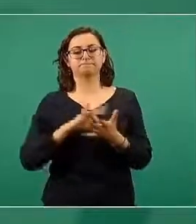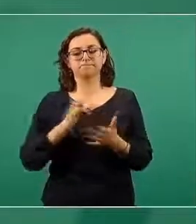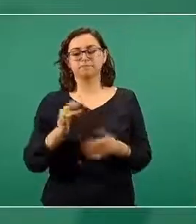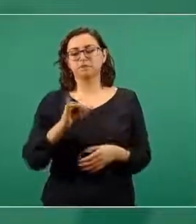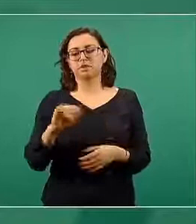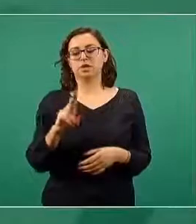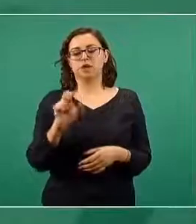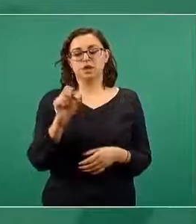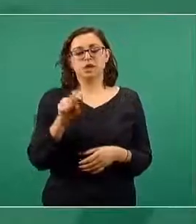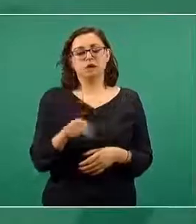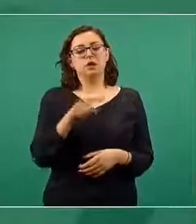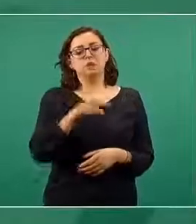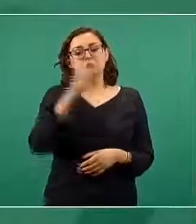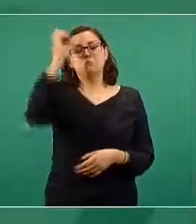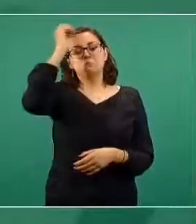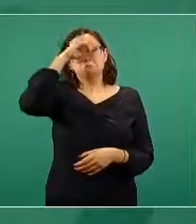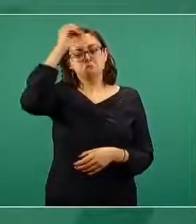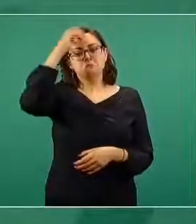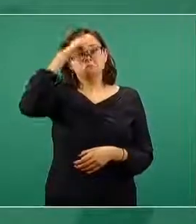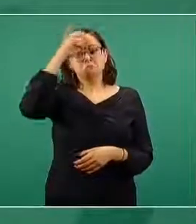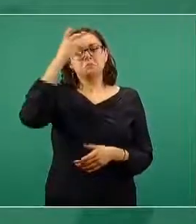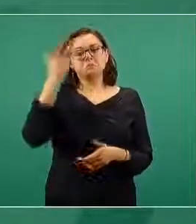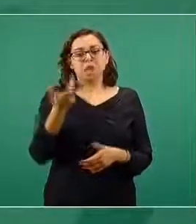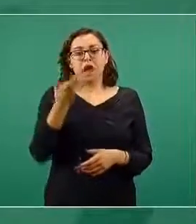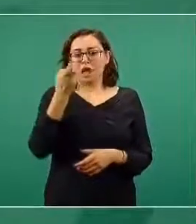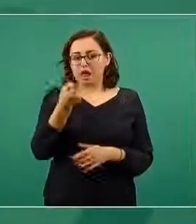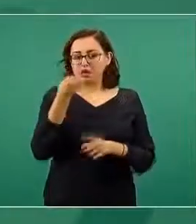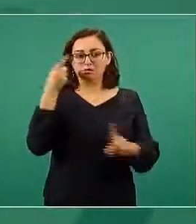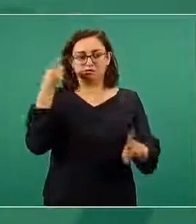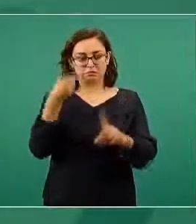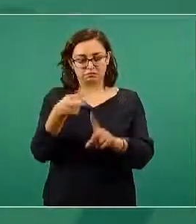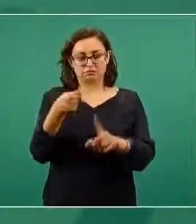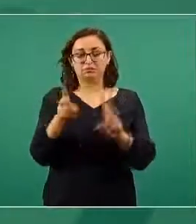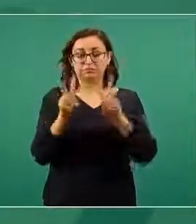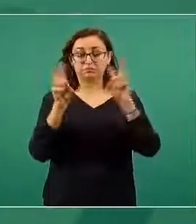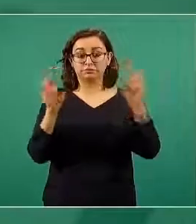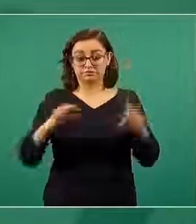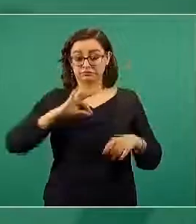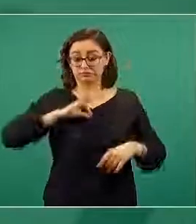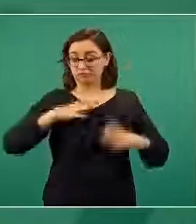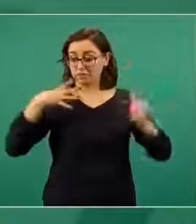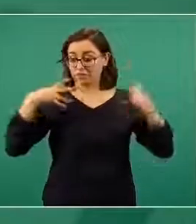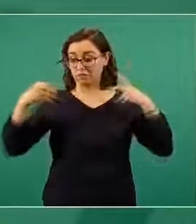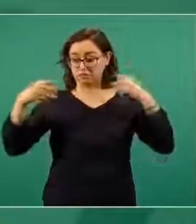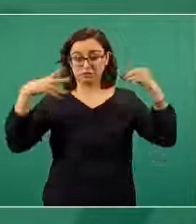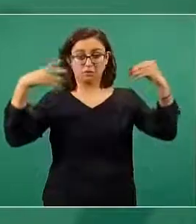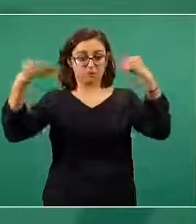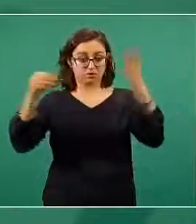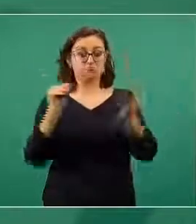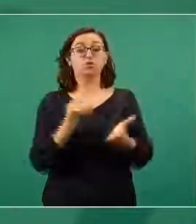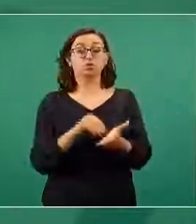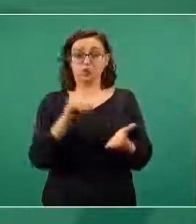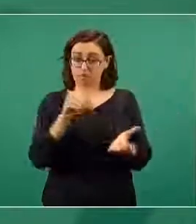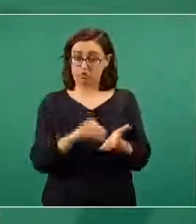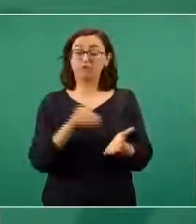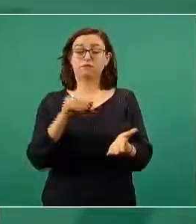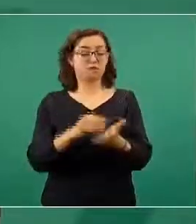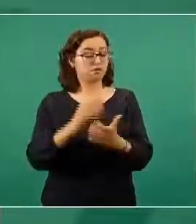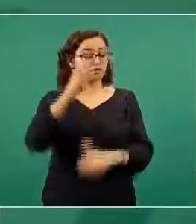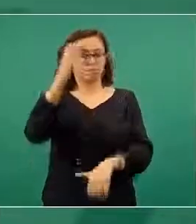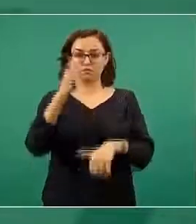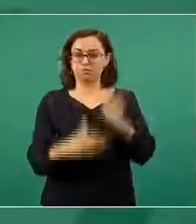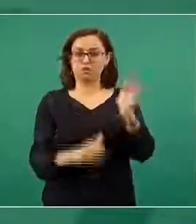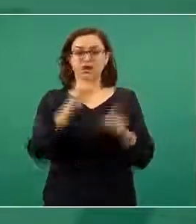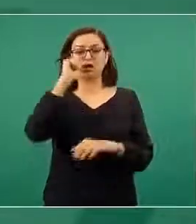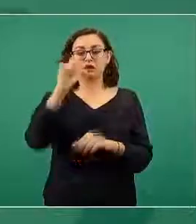el comentario. Me parece que es ese. La epidemia no ha terminado, ni